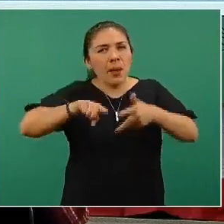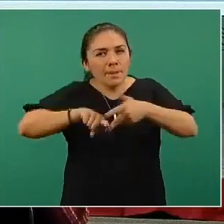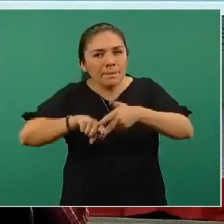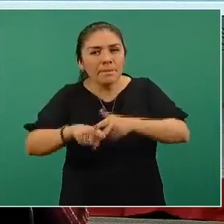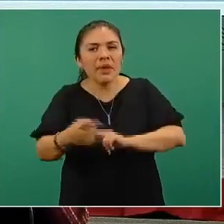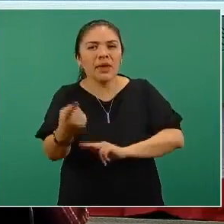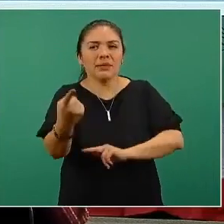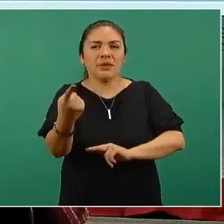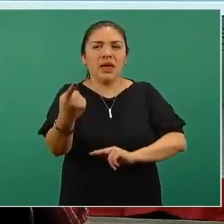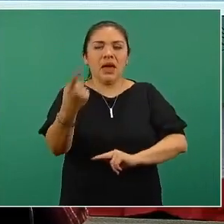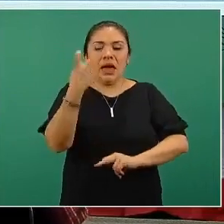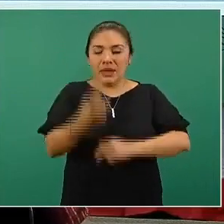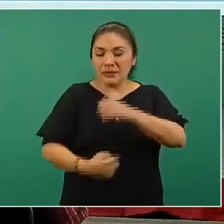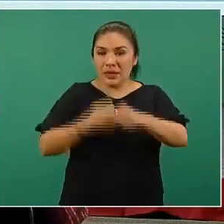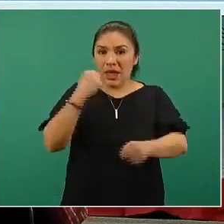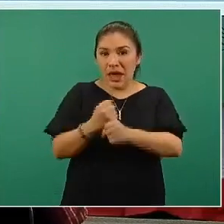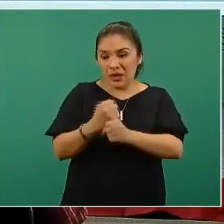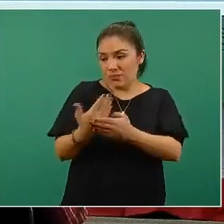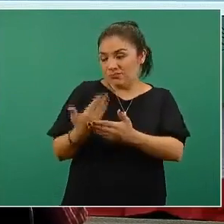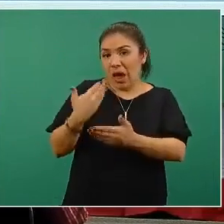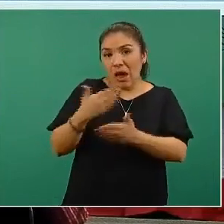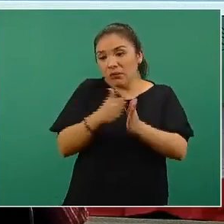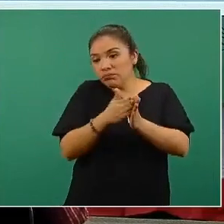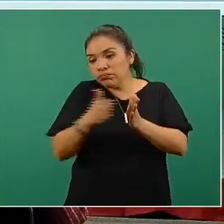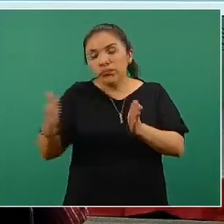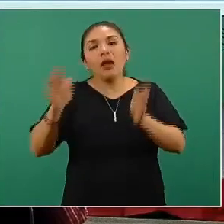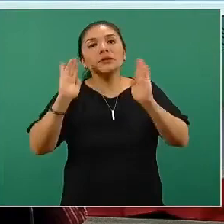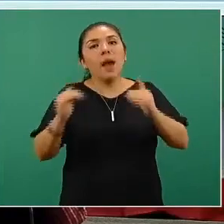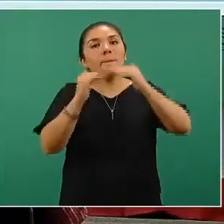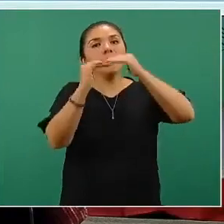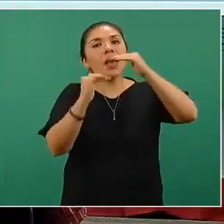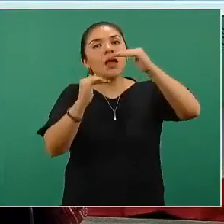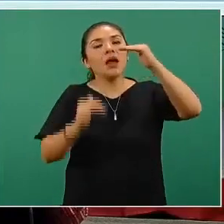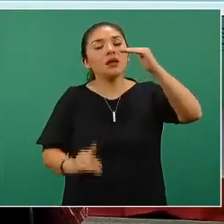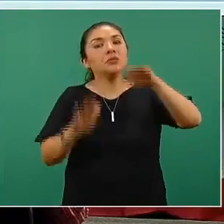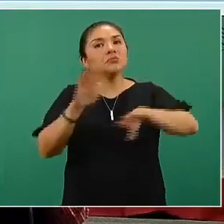inicio del año, hemos tenido ya un descenso